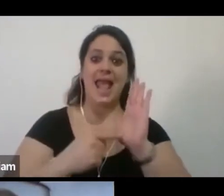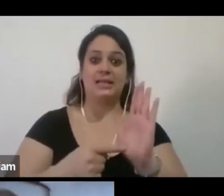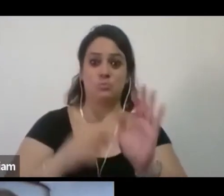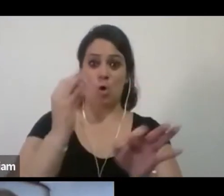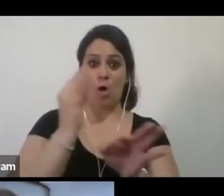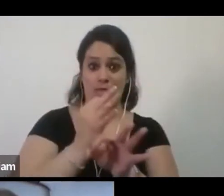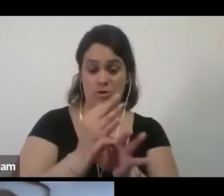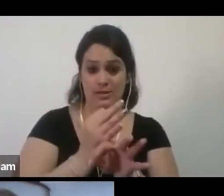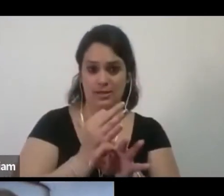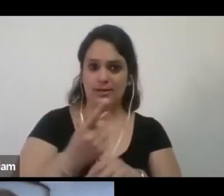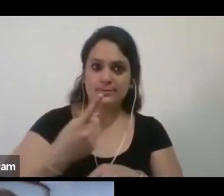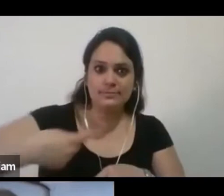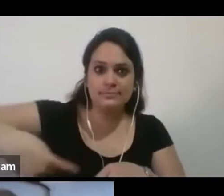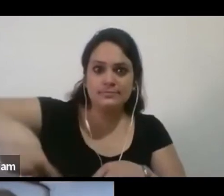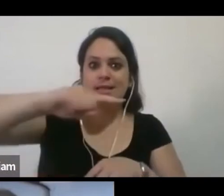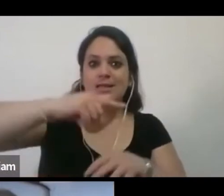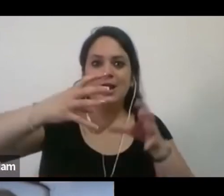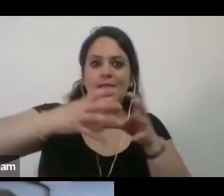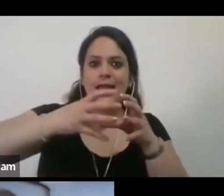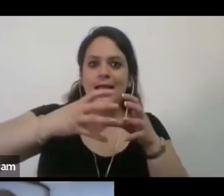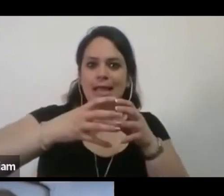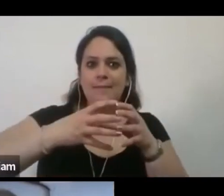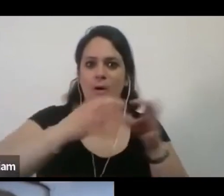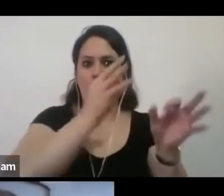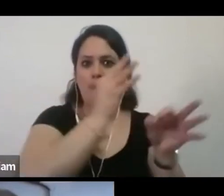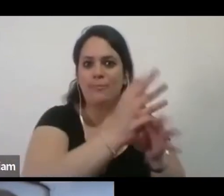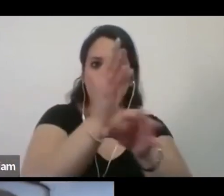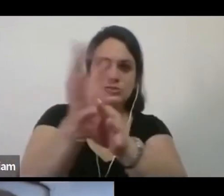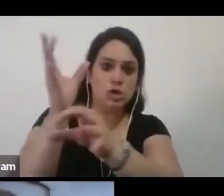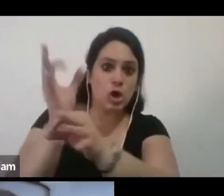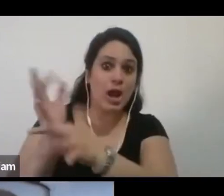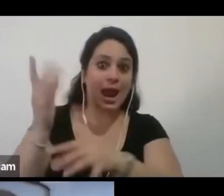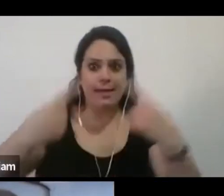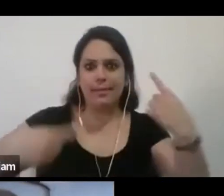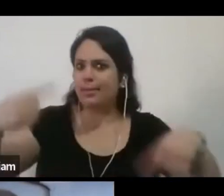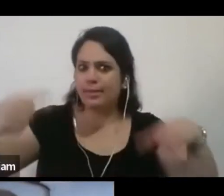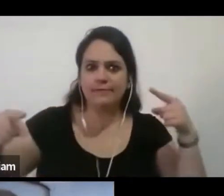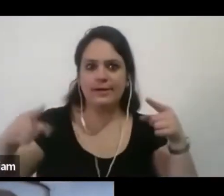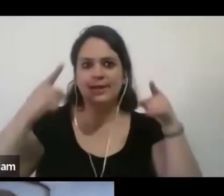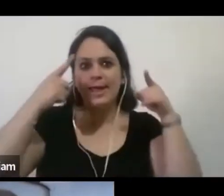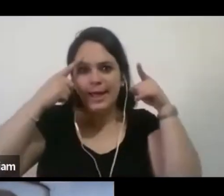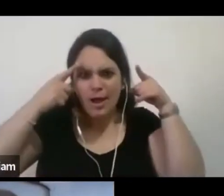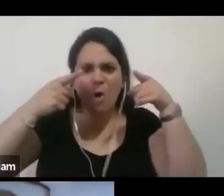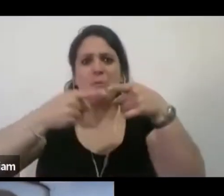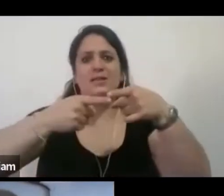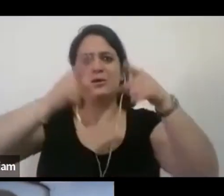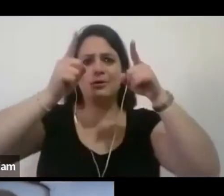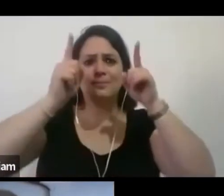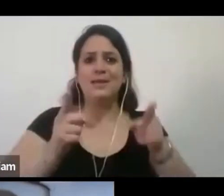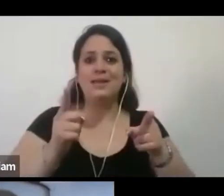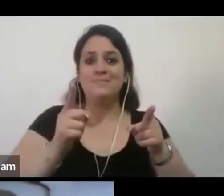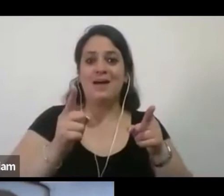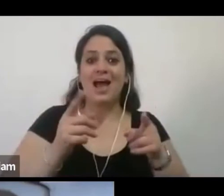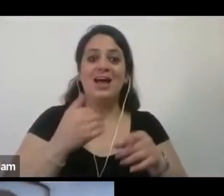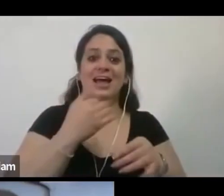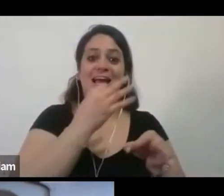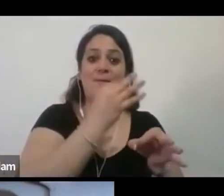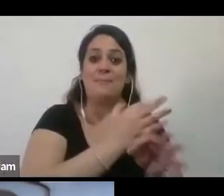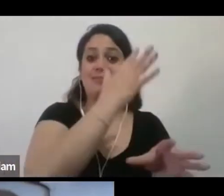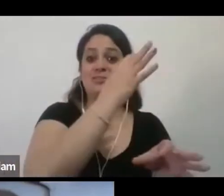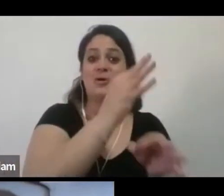reconocido a este equipo interdisciplinario, que trabajamos para el mismo objetivo desde distintas profesiones,